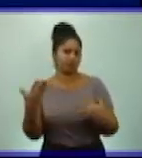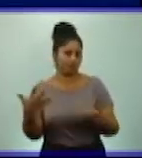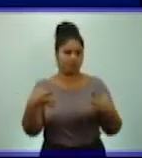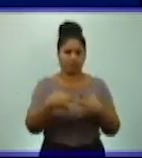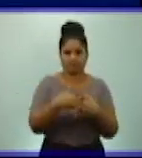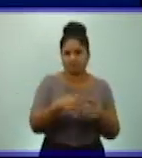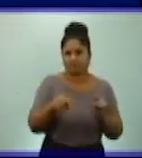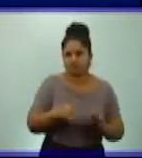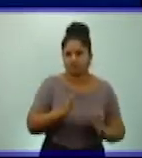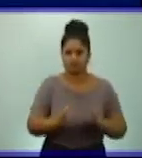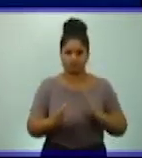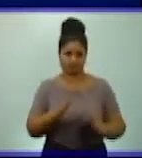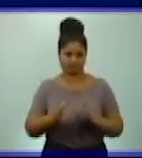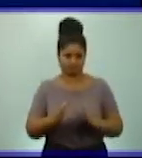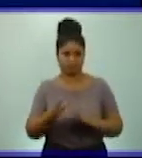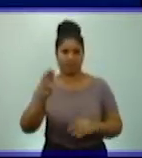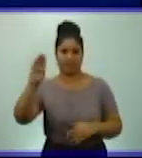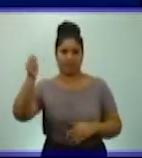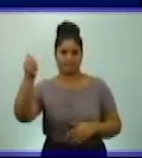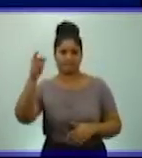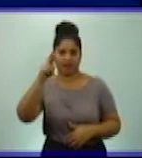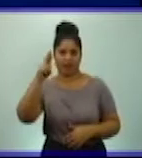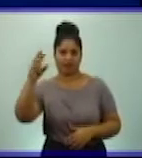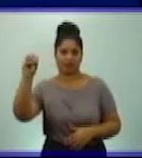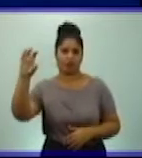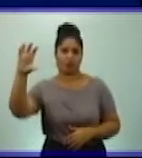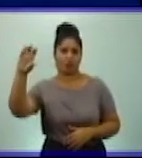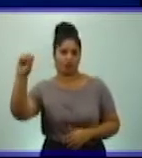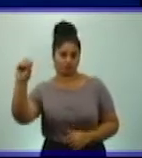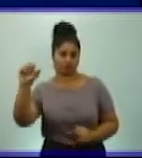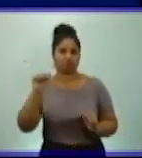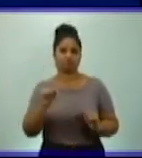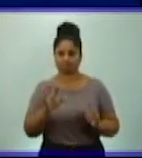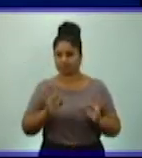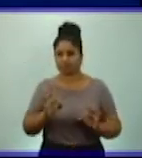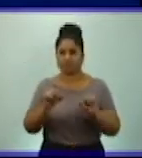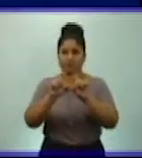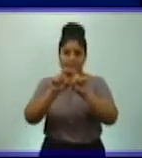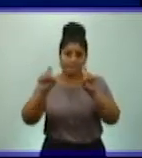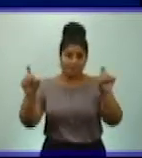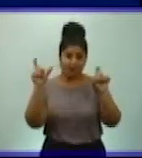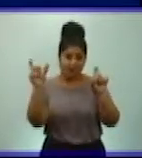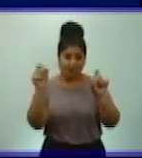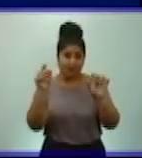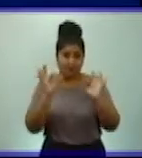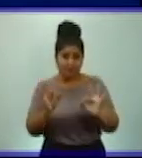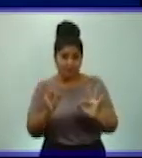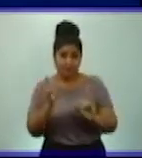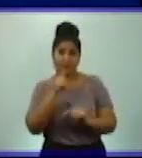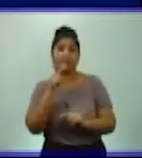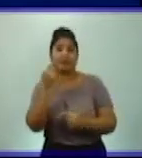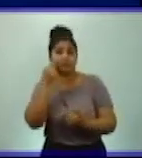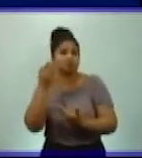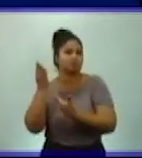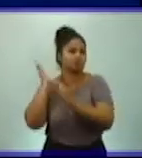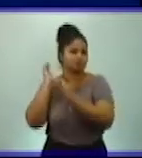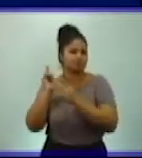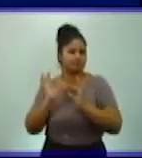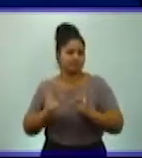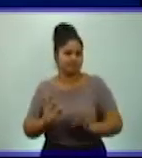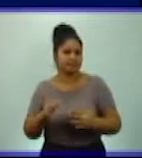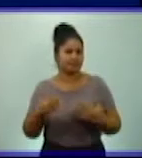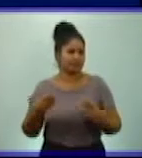este poema, el hipérbato. ¿En qué consiste el hipérbato? En la alteración de la sintaxis oracional. La oración no está en